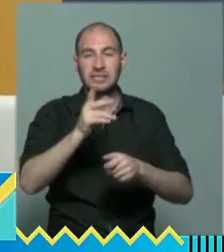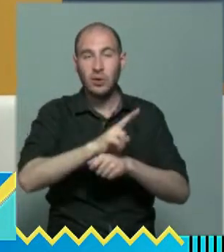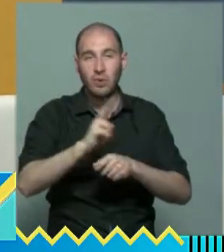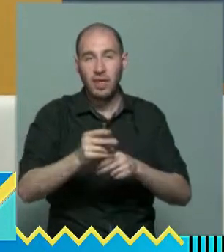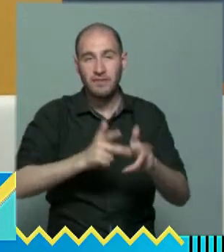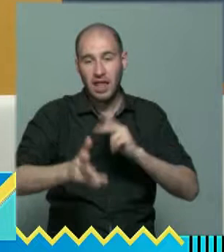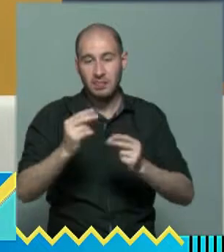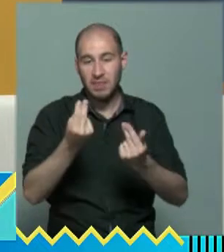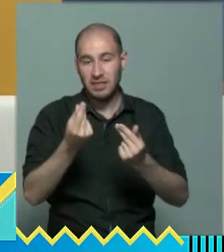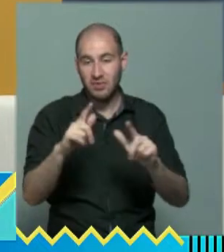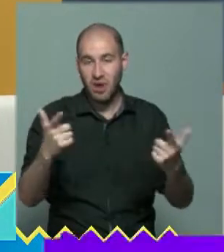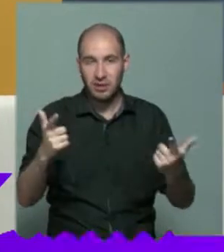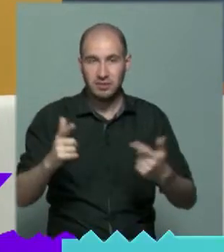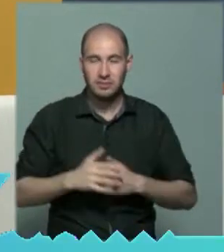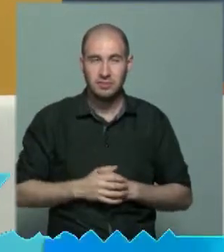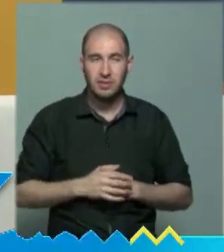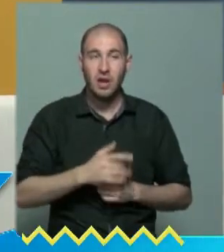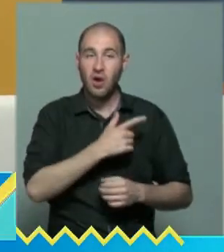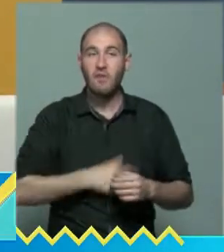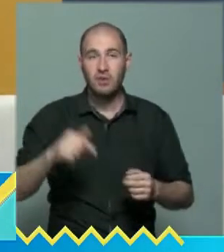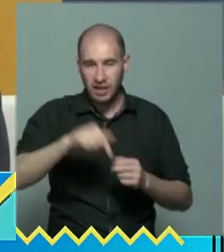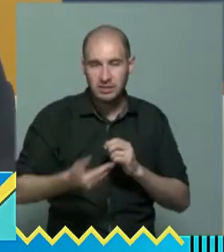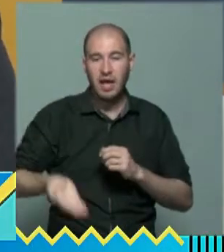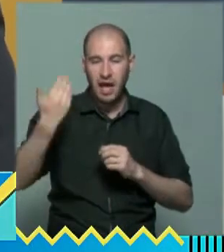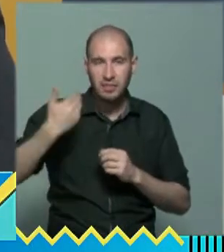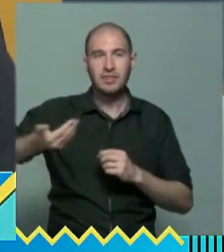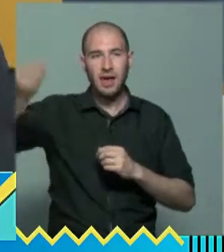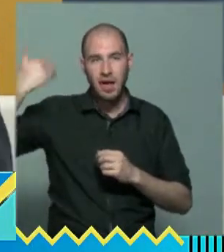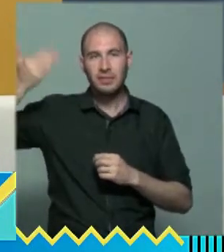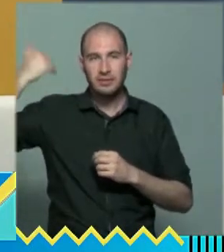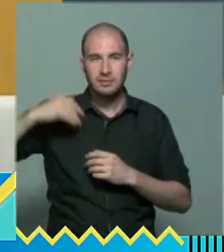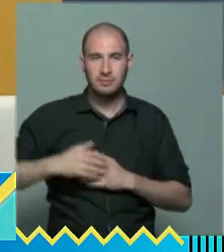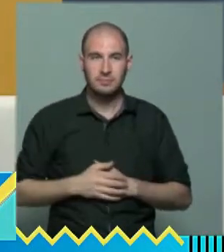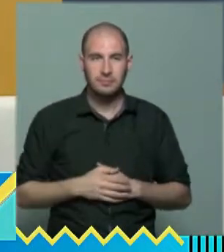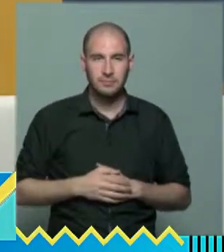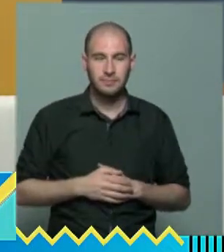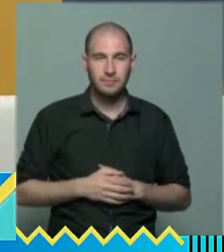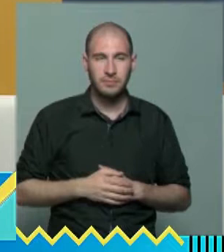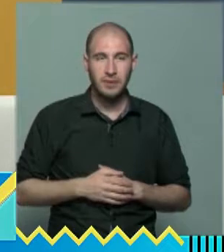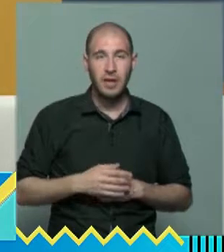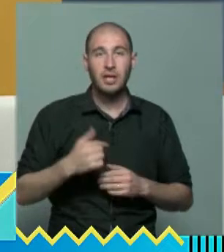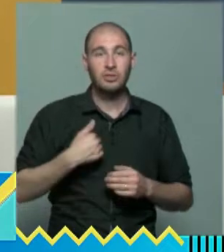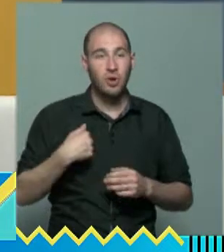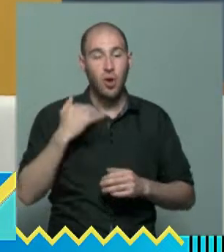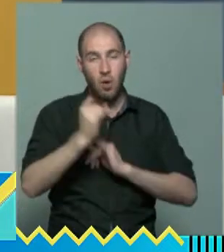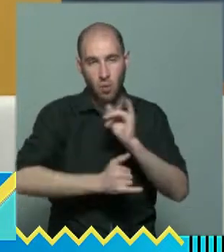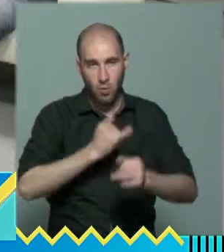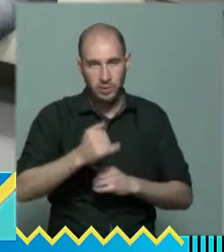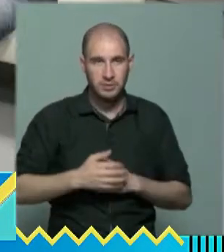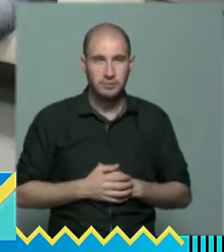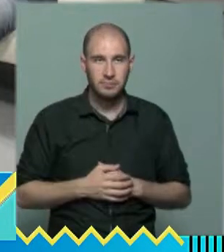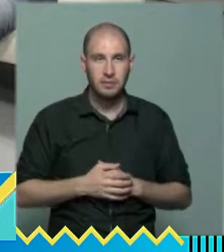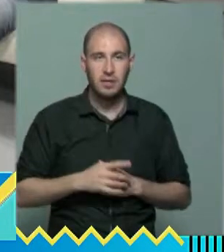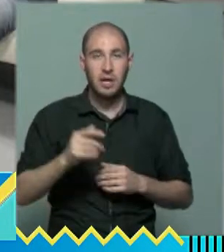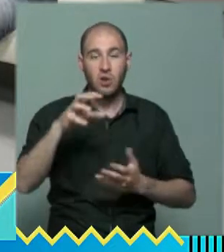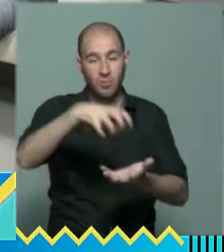recursos. Entonces, ha pasado en este gobierno, en el anterior. Por eso, por lo menos mi planteo era generar